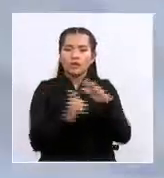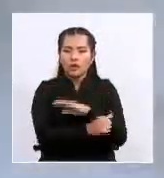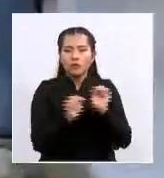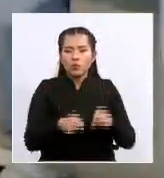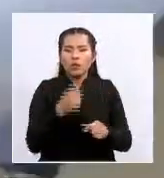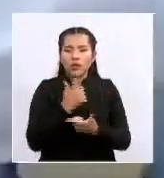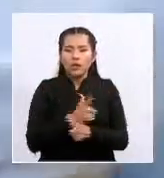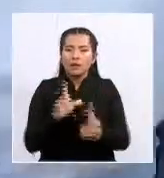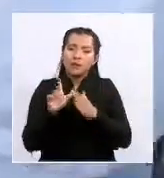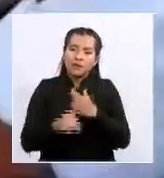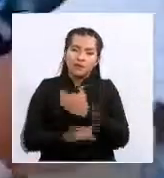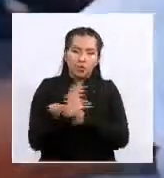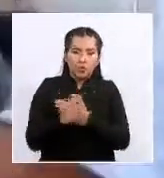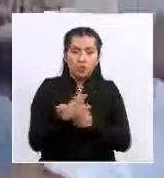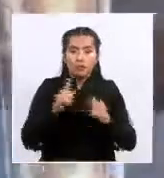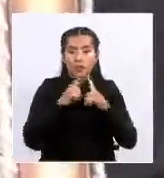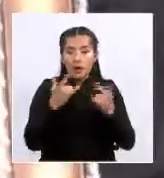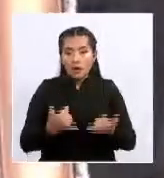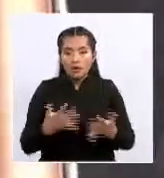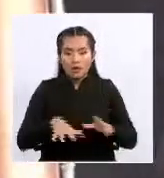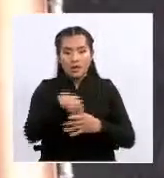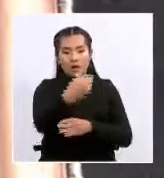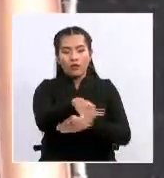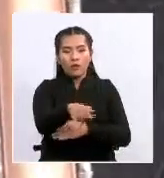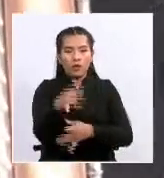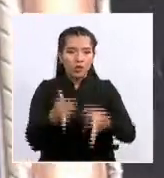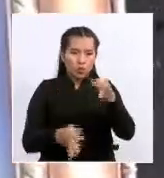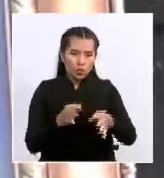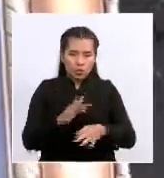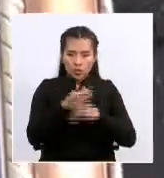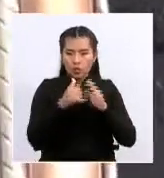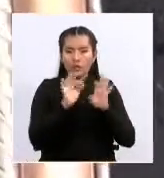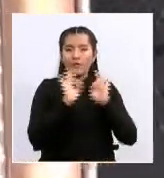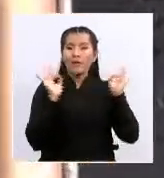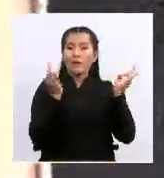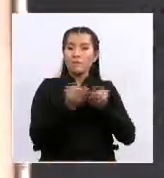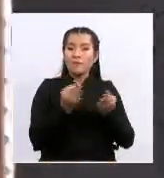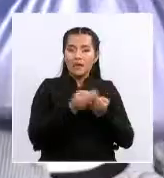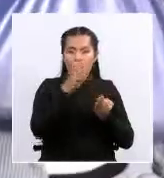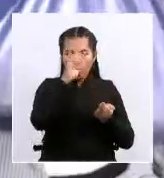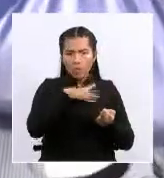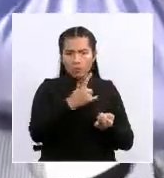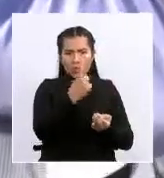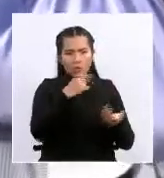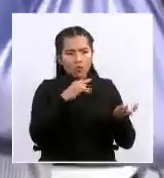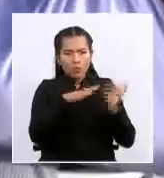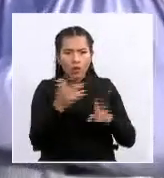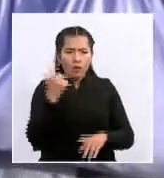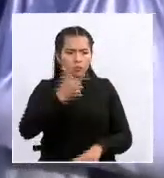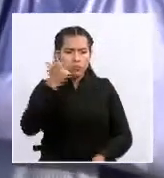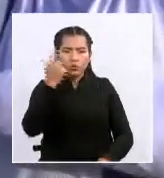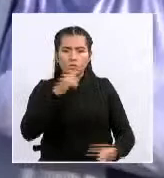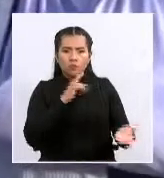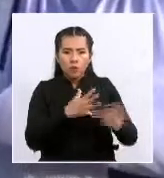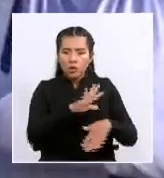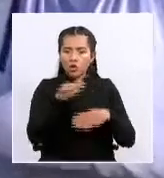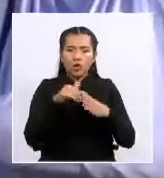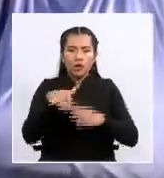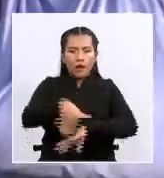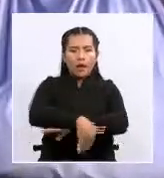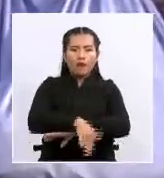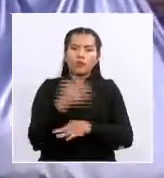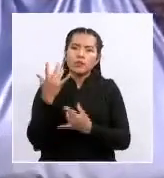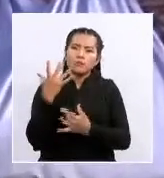en libertad. Mientras eso ocurre, en las afueras del juzgado, familiares de Omar Calle, asesinado con impacto de bala, hacen vigilia